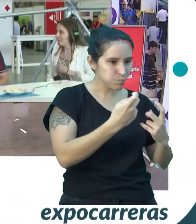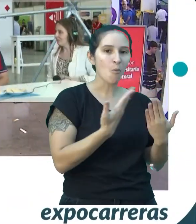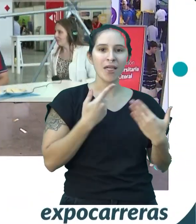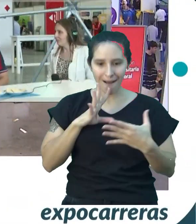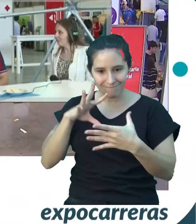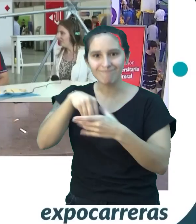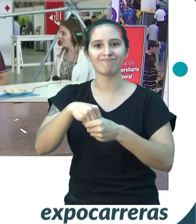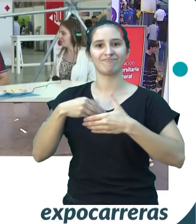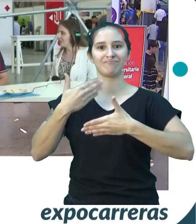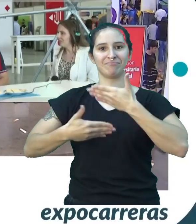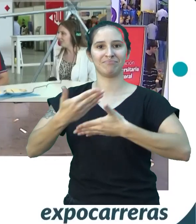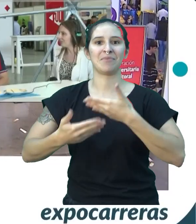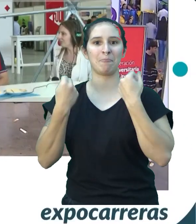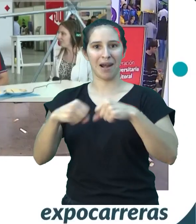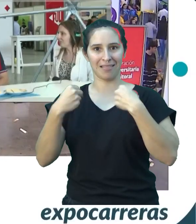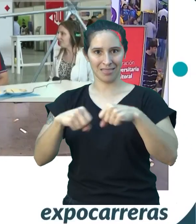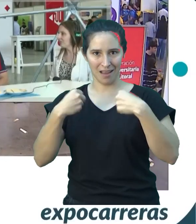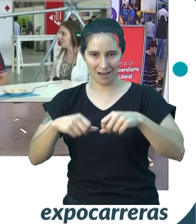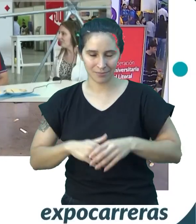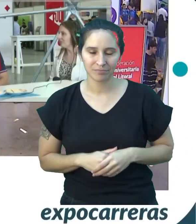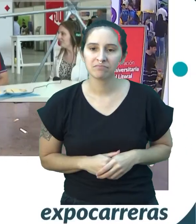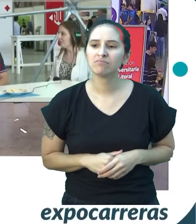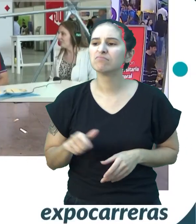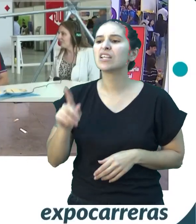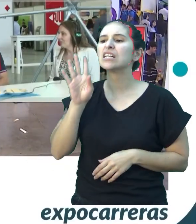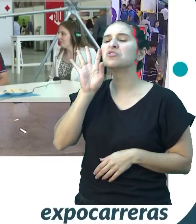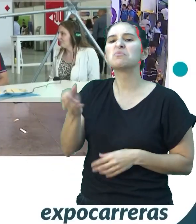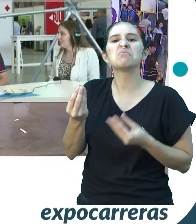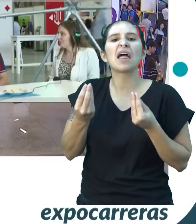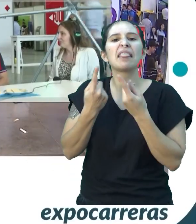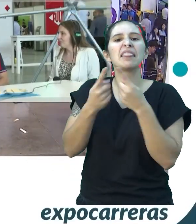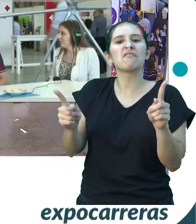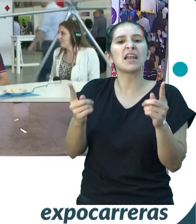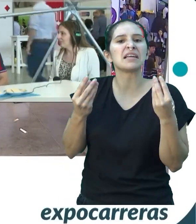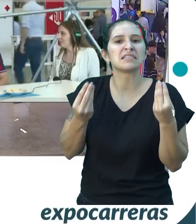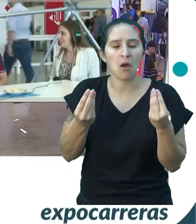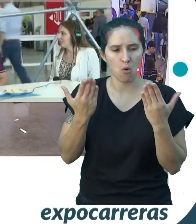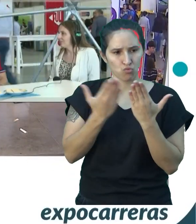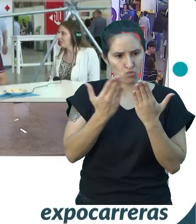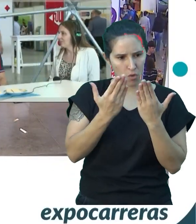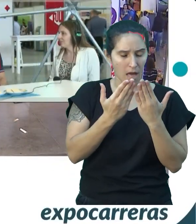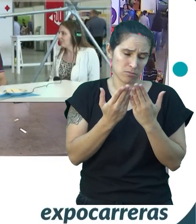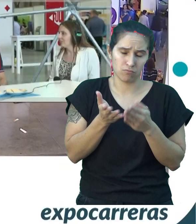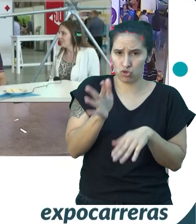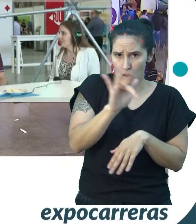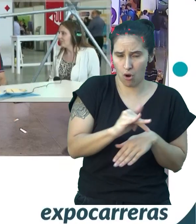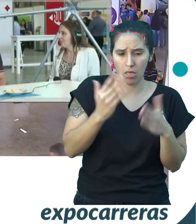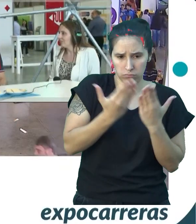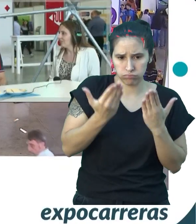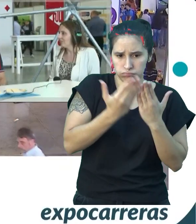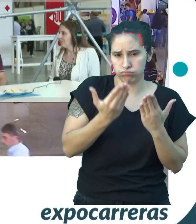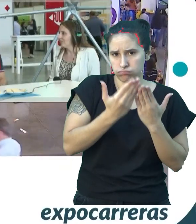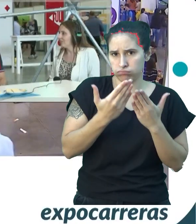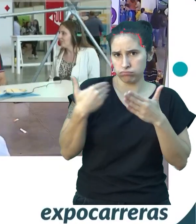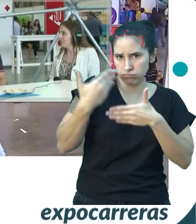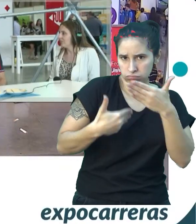iba. ¿Qué notaste de diferente, si lo hay o no, en lo que vos estudiás diariamente desde tus comienzos en la Facultad de